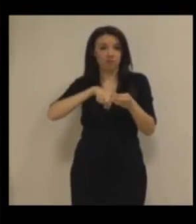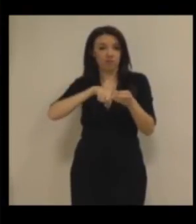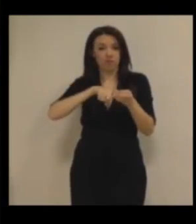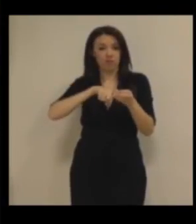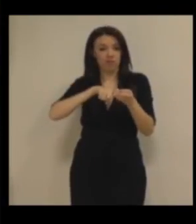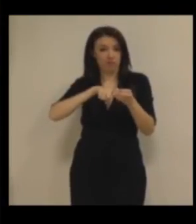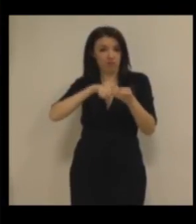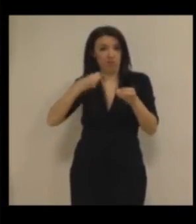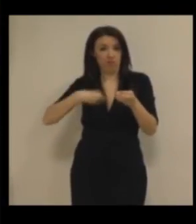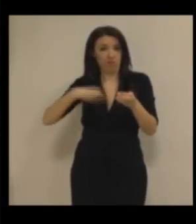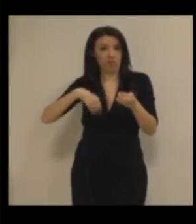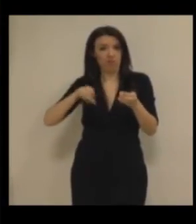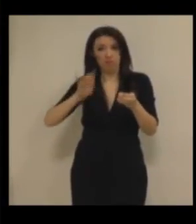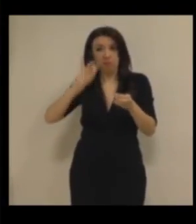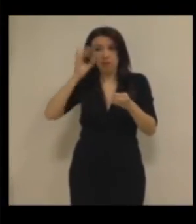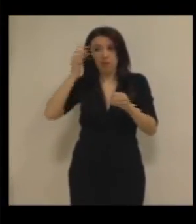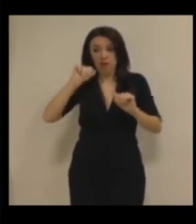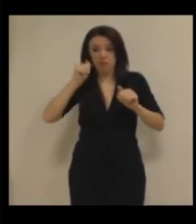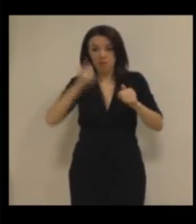idea,